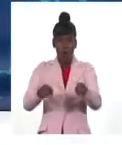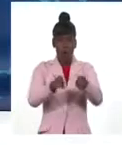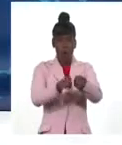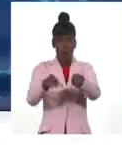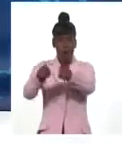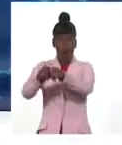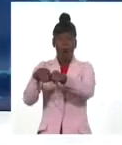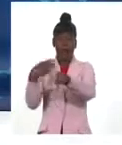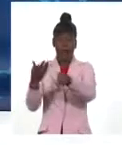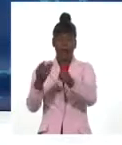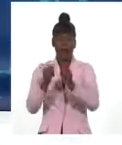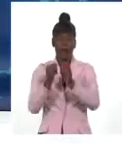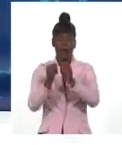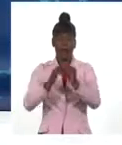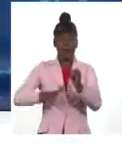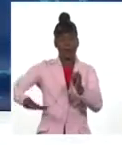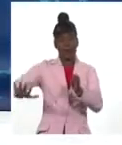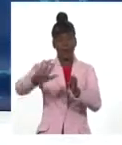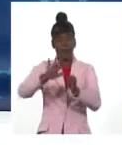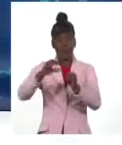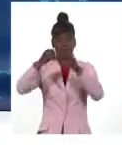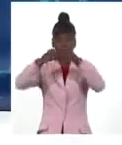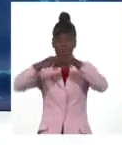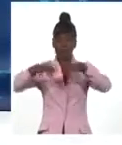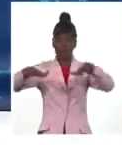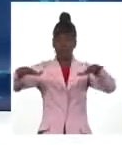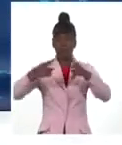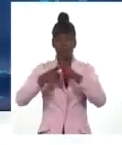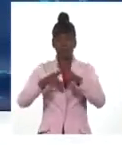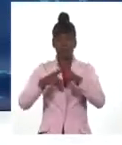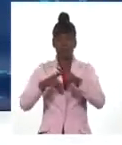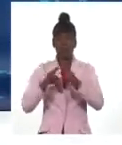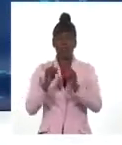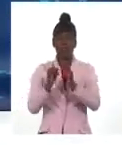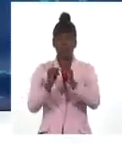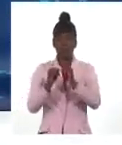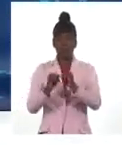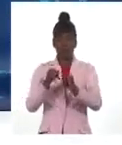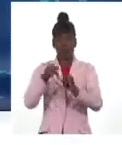Firma la nota la Unión Eléctrica, 7 de abril de 2022, a las 19 horas.